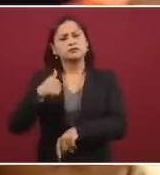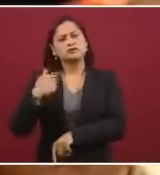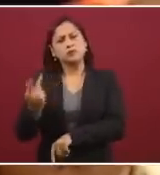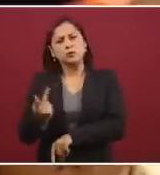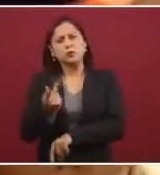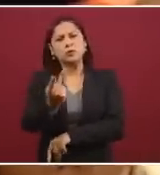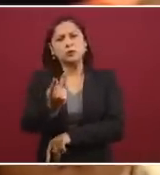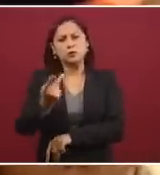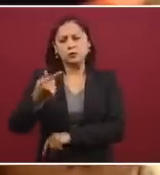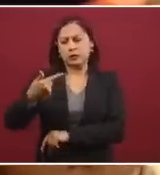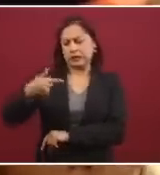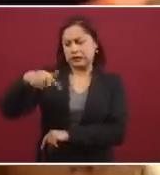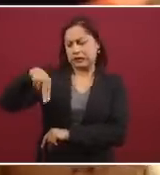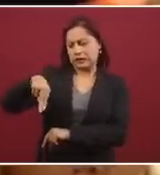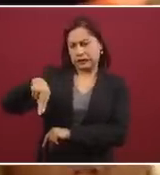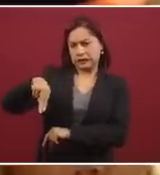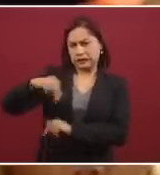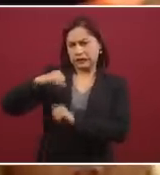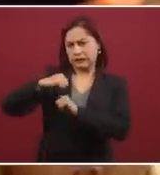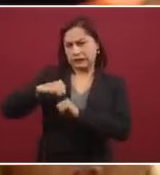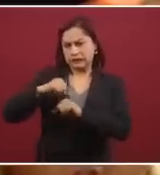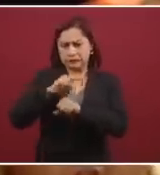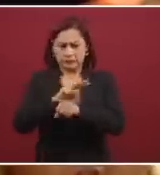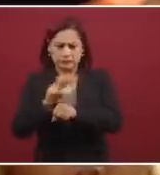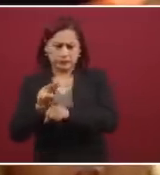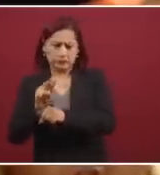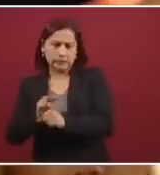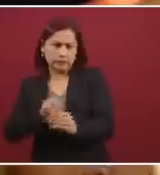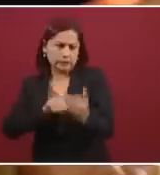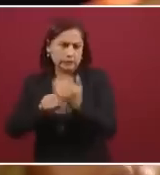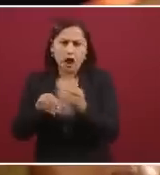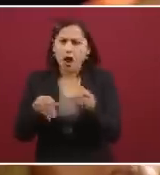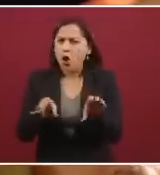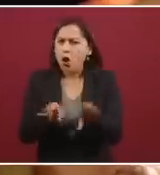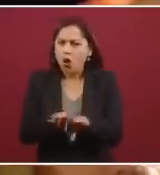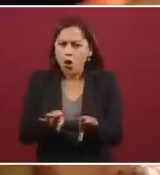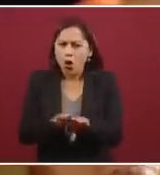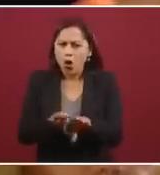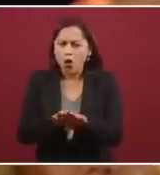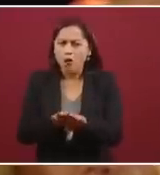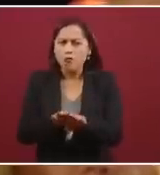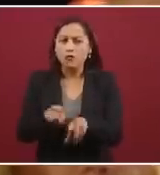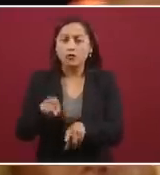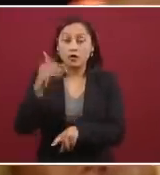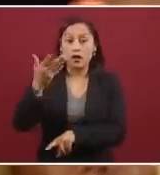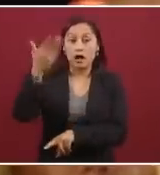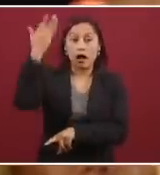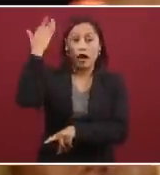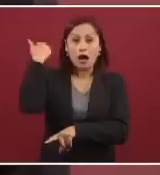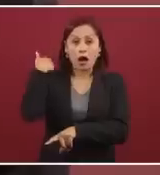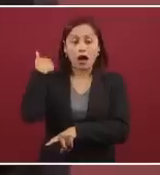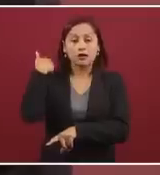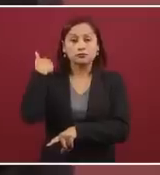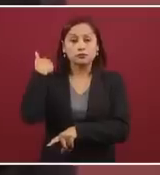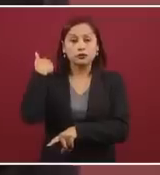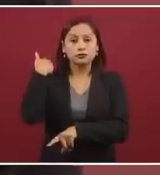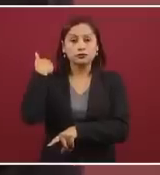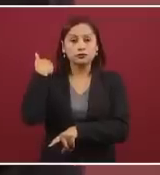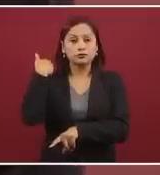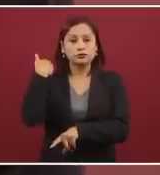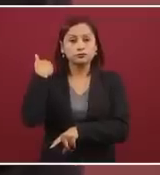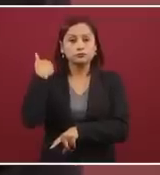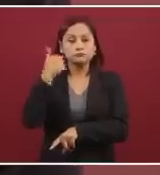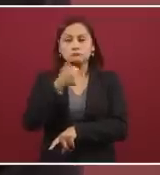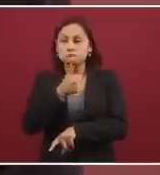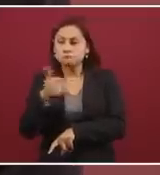vigilancia de las carreteras rondines como los que hacía o realizaba en digamos la carretera nacional